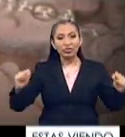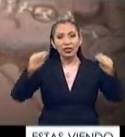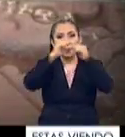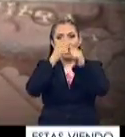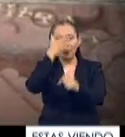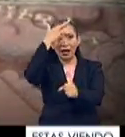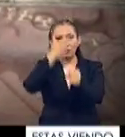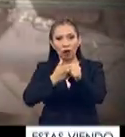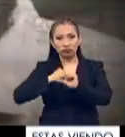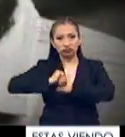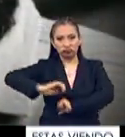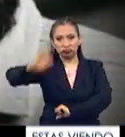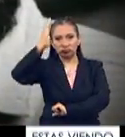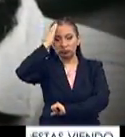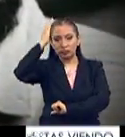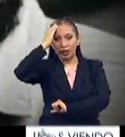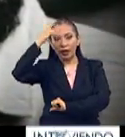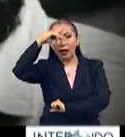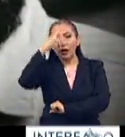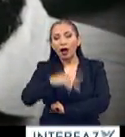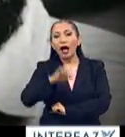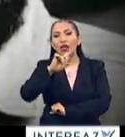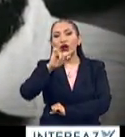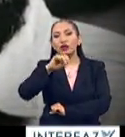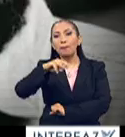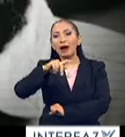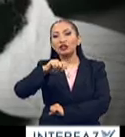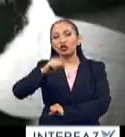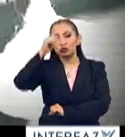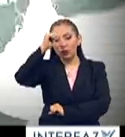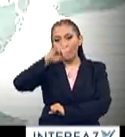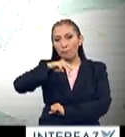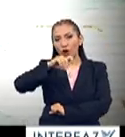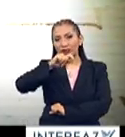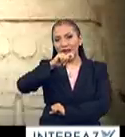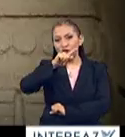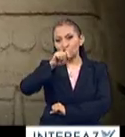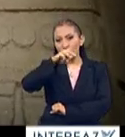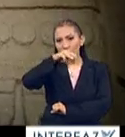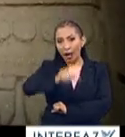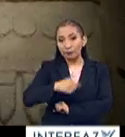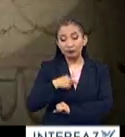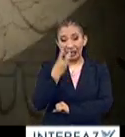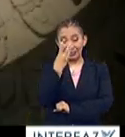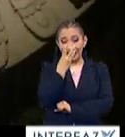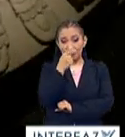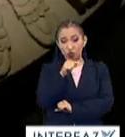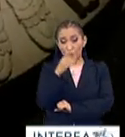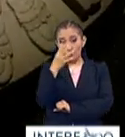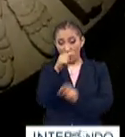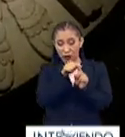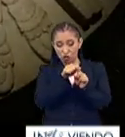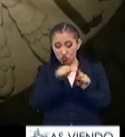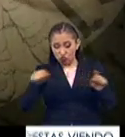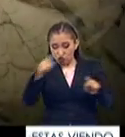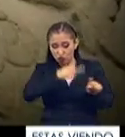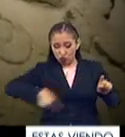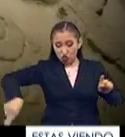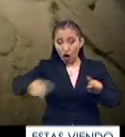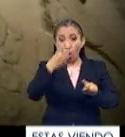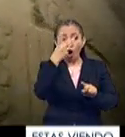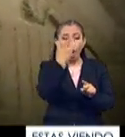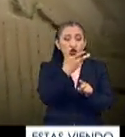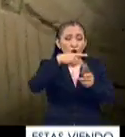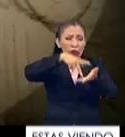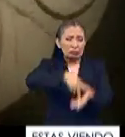Mayor, encabezado por el arqueólogo mexicano Eduardo Matos Moctezuma. De 3.40 metros de diámetro y 8